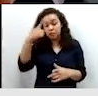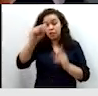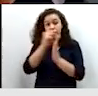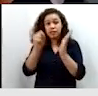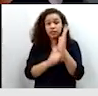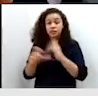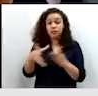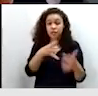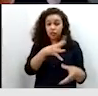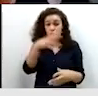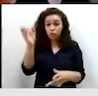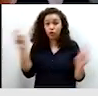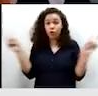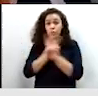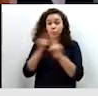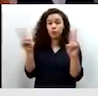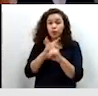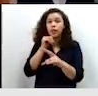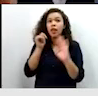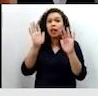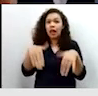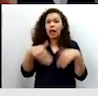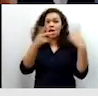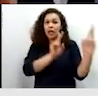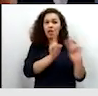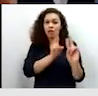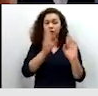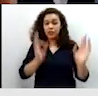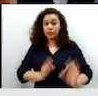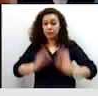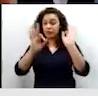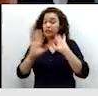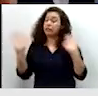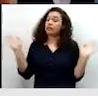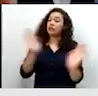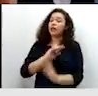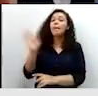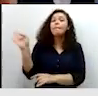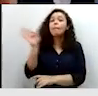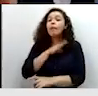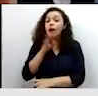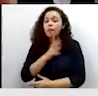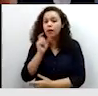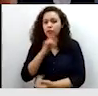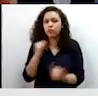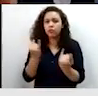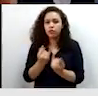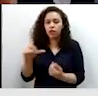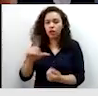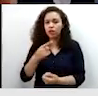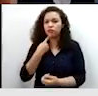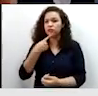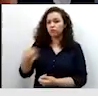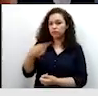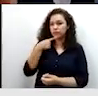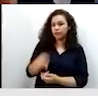o la ventilación no den hacia el vecino, porque eso también llega a pasar en una mala construcción y luego hasta nos llegan hasta las denuncias sanitarias por eso.